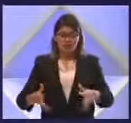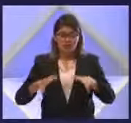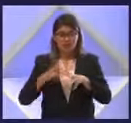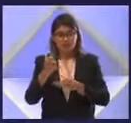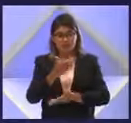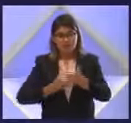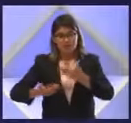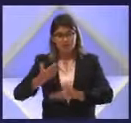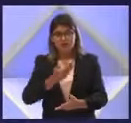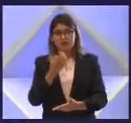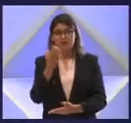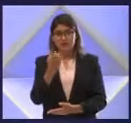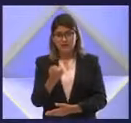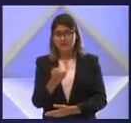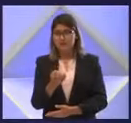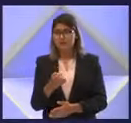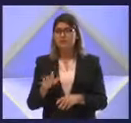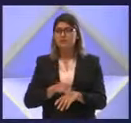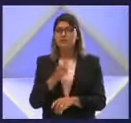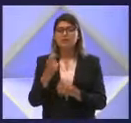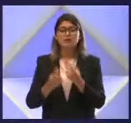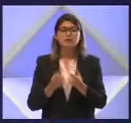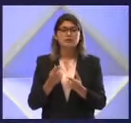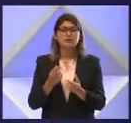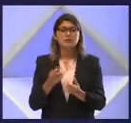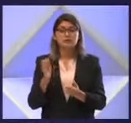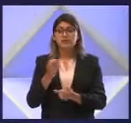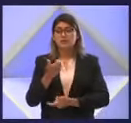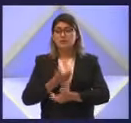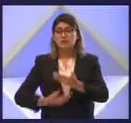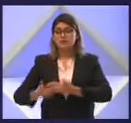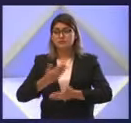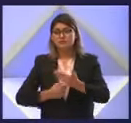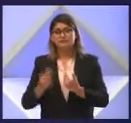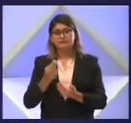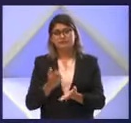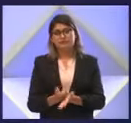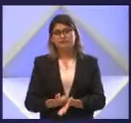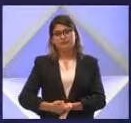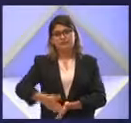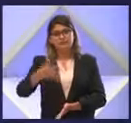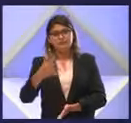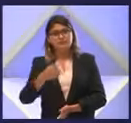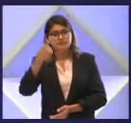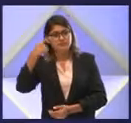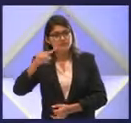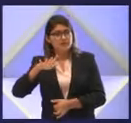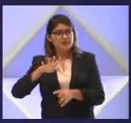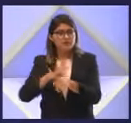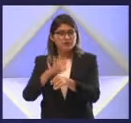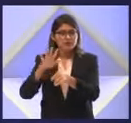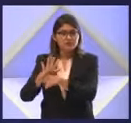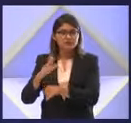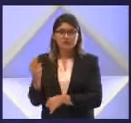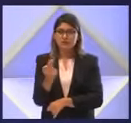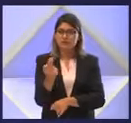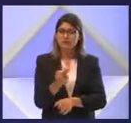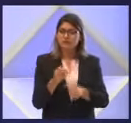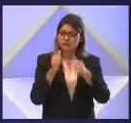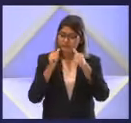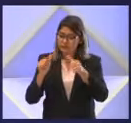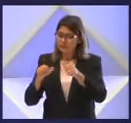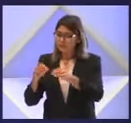global bien tendría costos operativos altísimos para hacer necesidades de